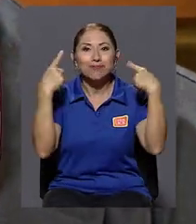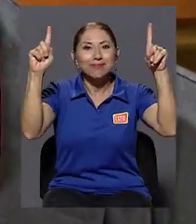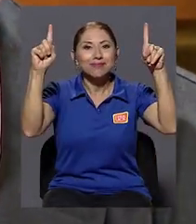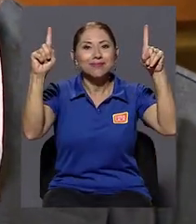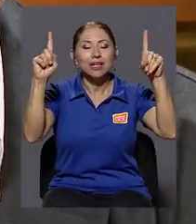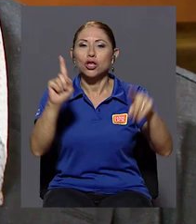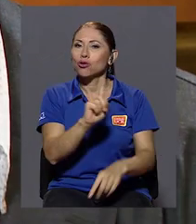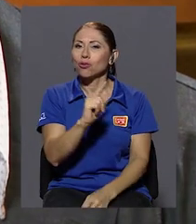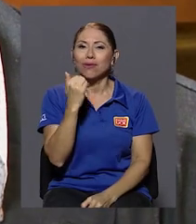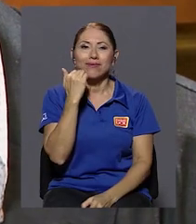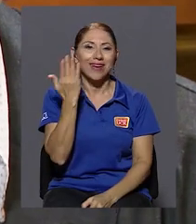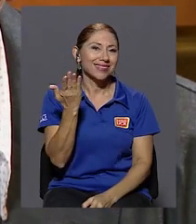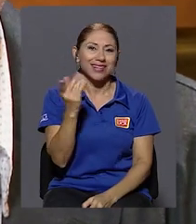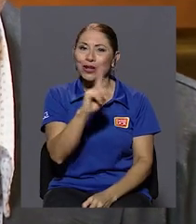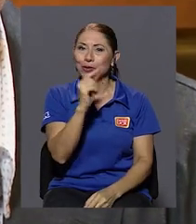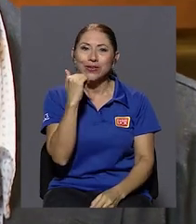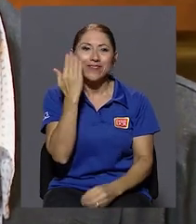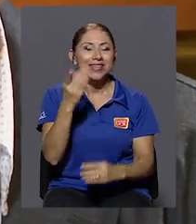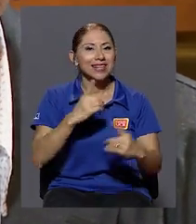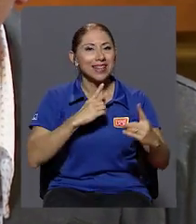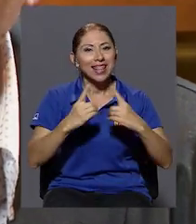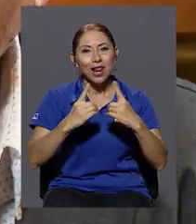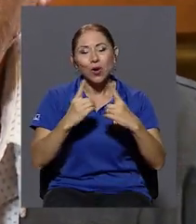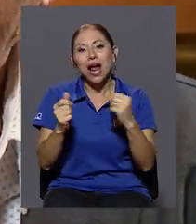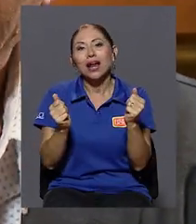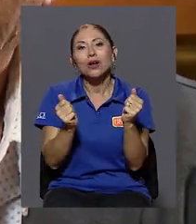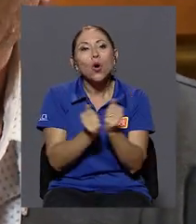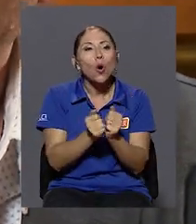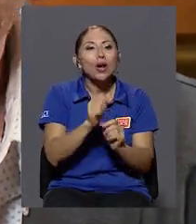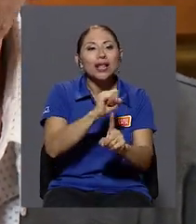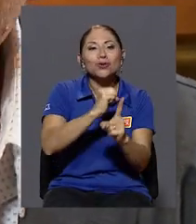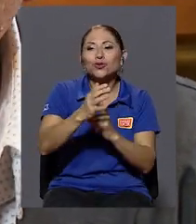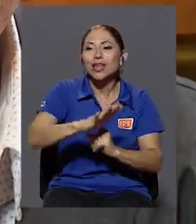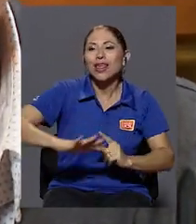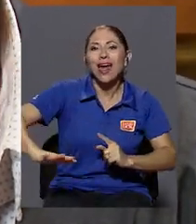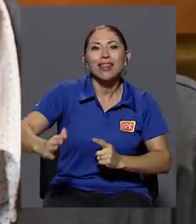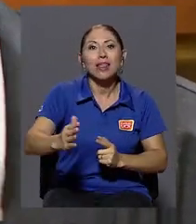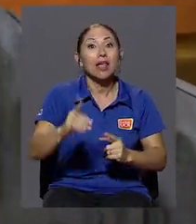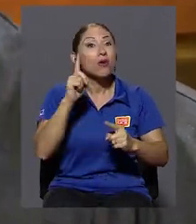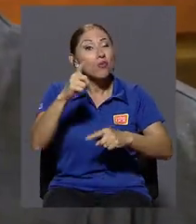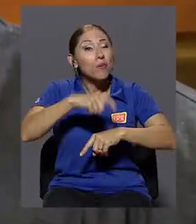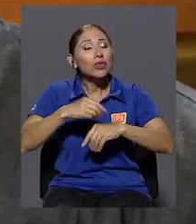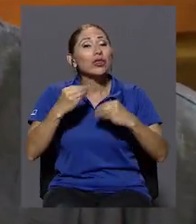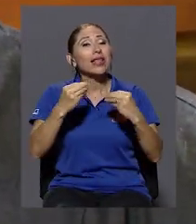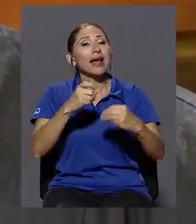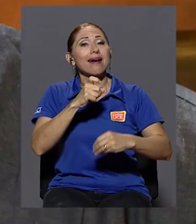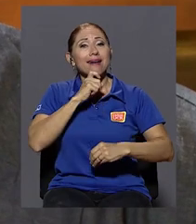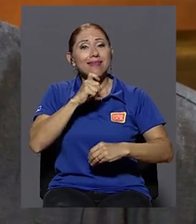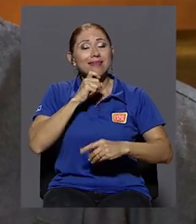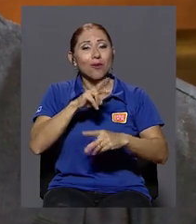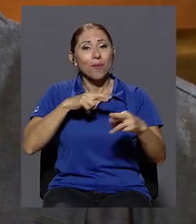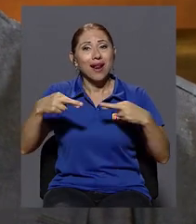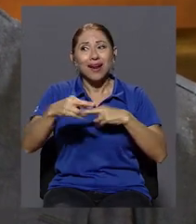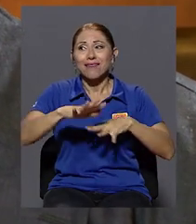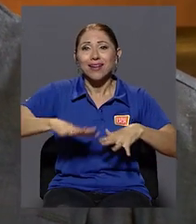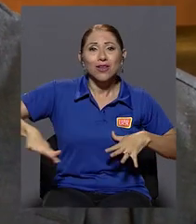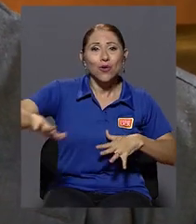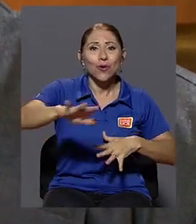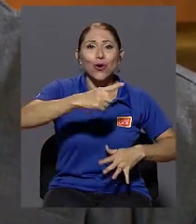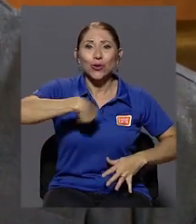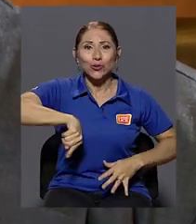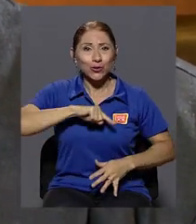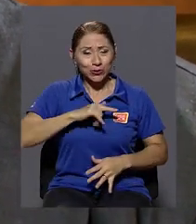realidad. No es fácil. No es fácil dialogar con nuestras sociedades, sobre todo en un momento tan crítico para la región,